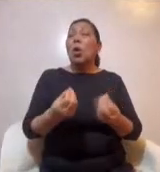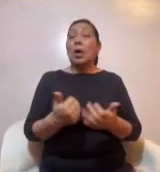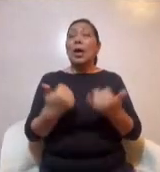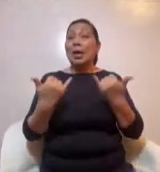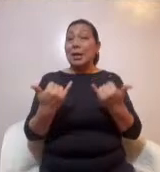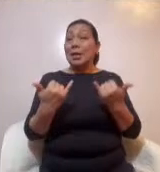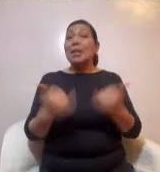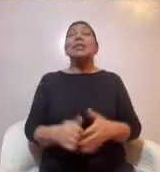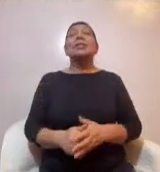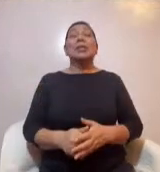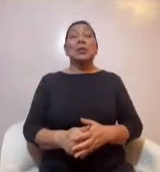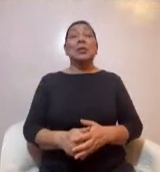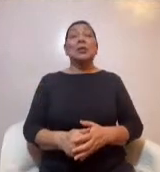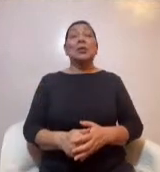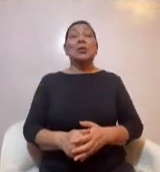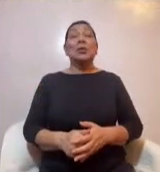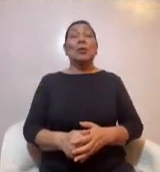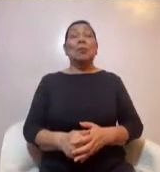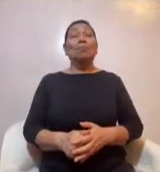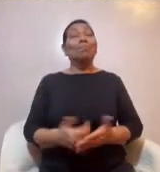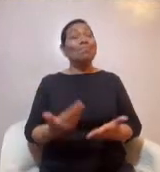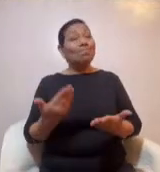debido procedimiento, ¿no? Entonces, eso